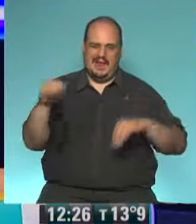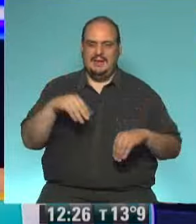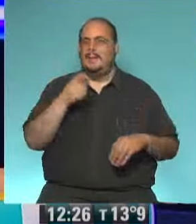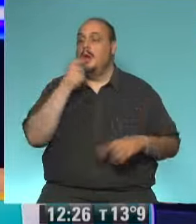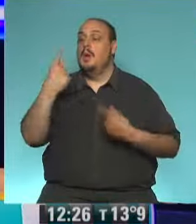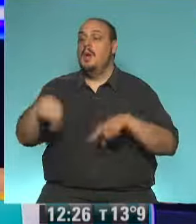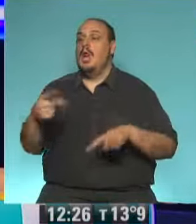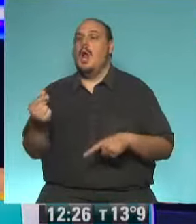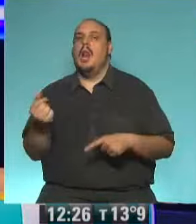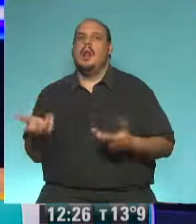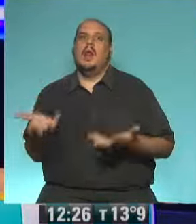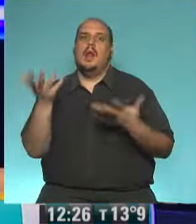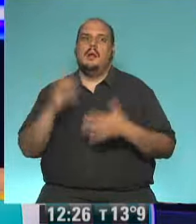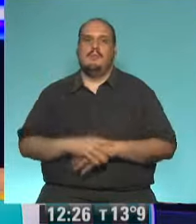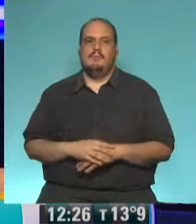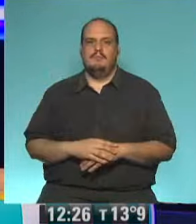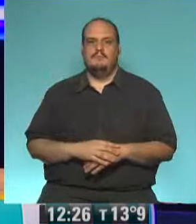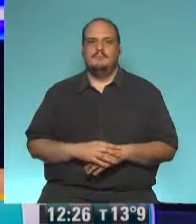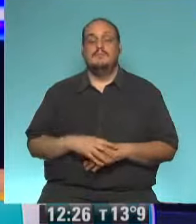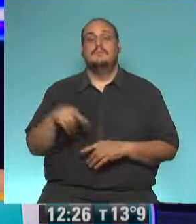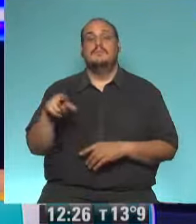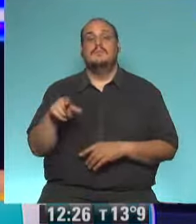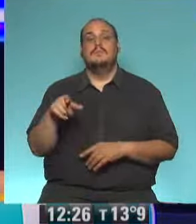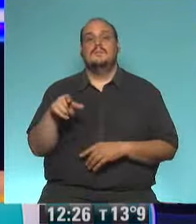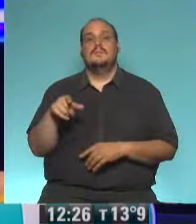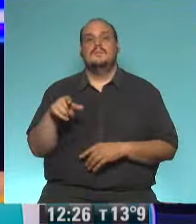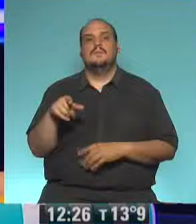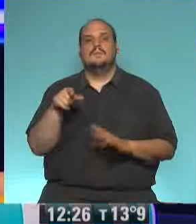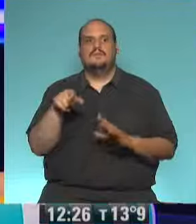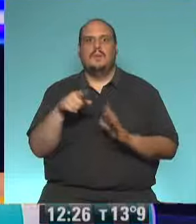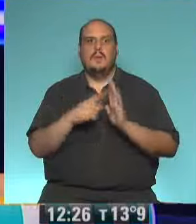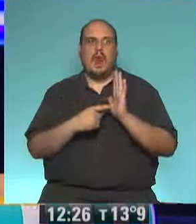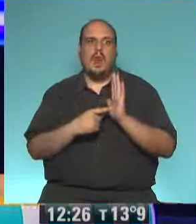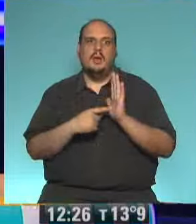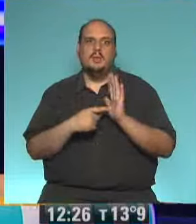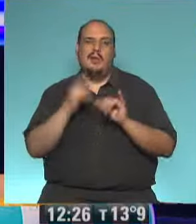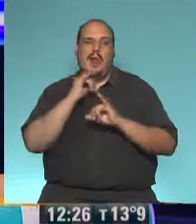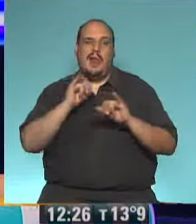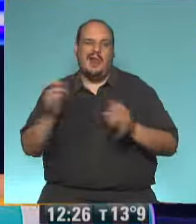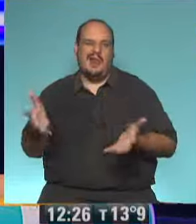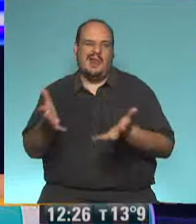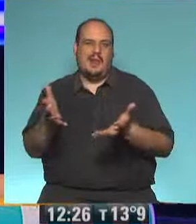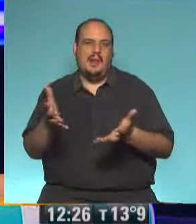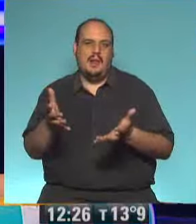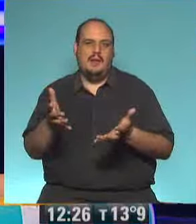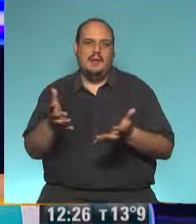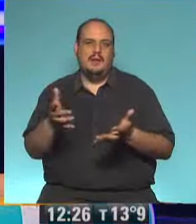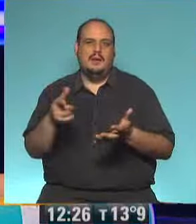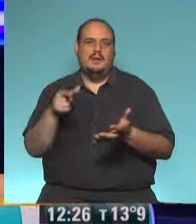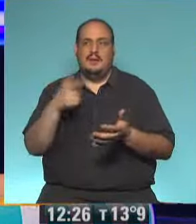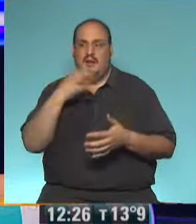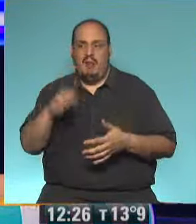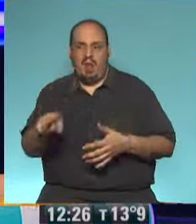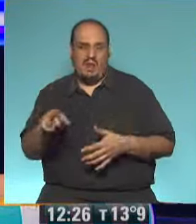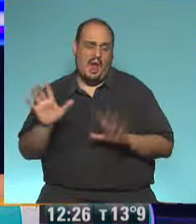de un producto. Valorar ciertas características para poder vender ese producto. No quiere decir que estas características sean así